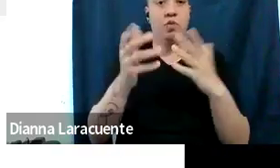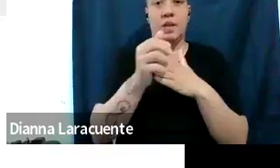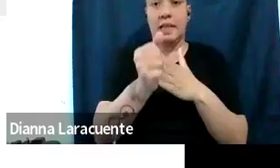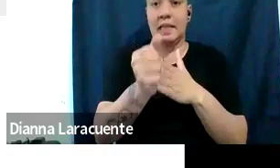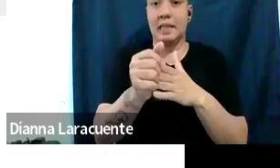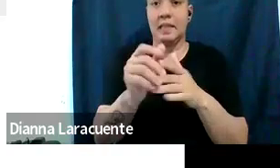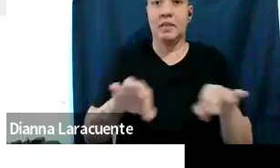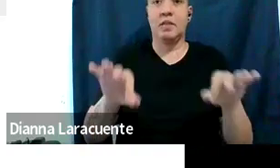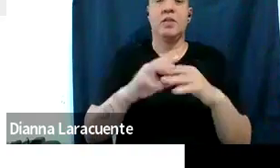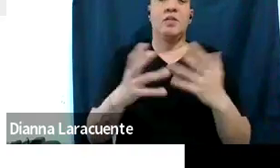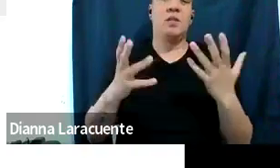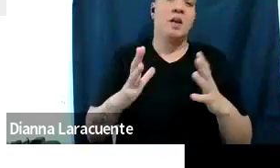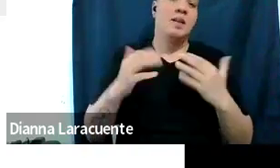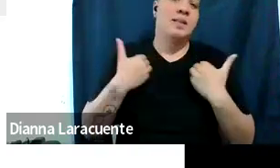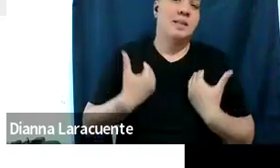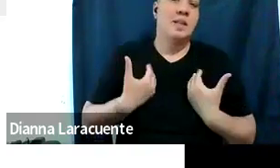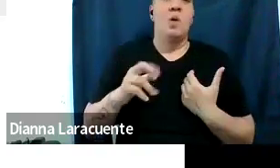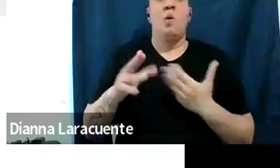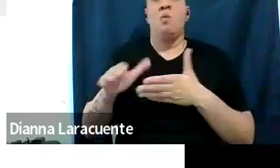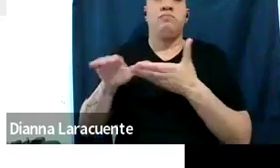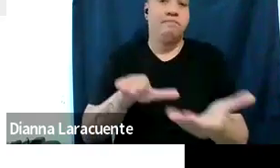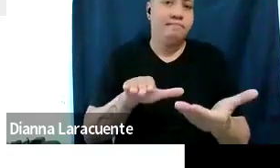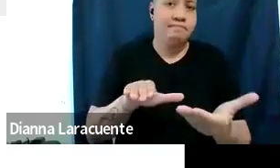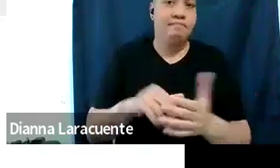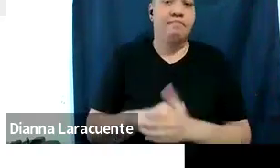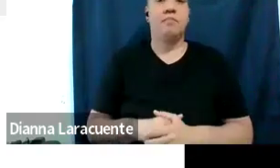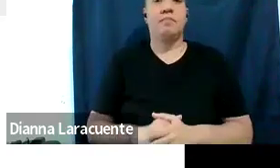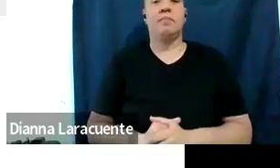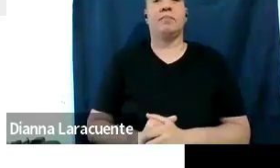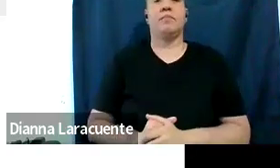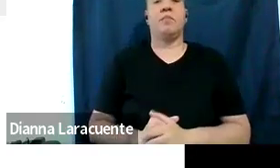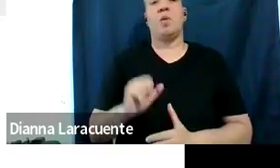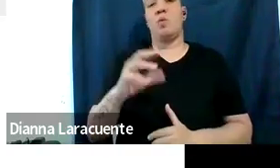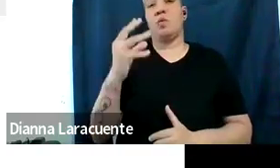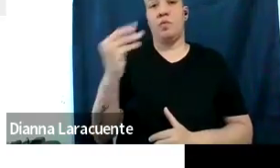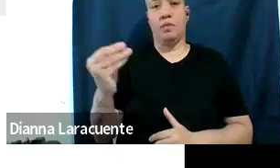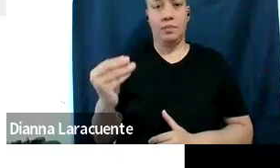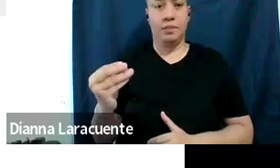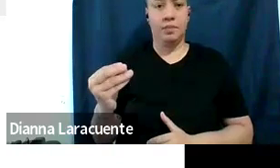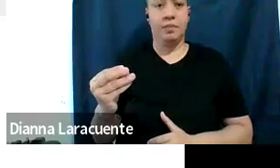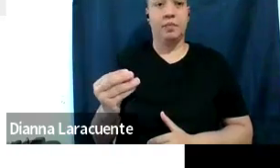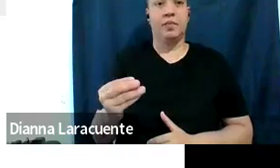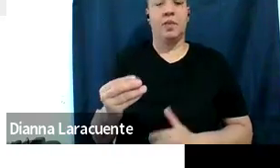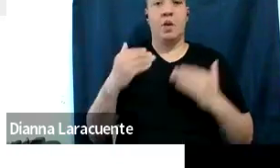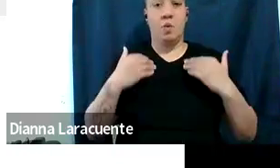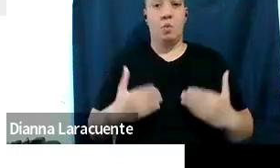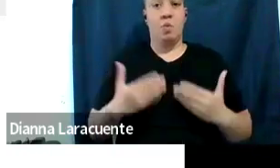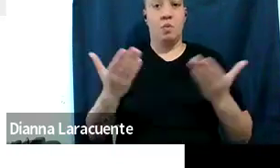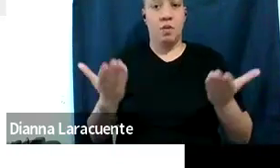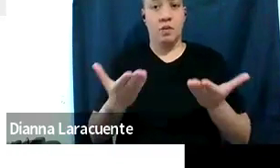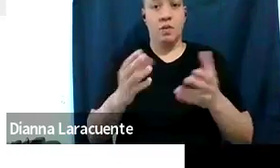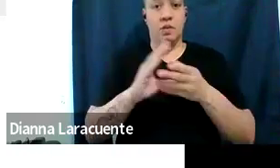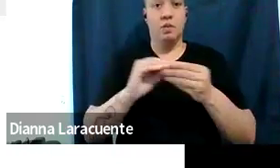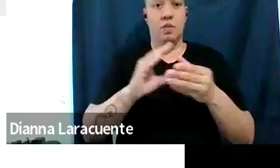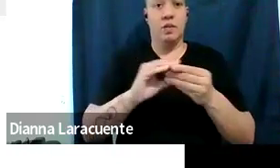se habían desalentado, o se habían muerto, o se habían ido, y estando de cuerpo presente, y lo cuenta